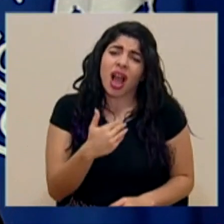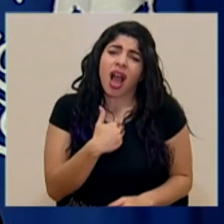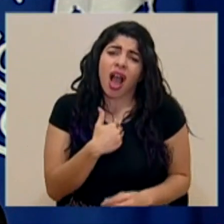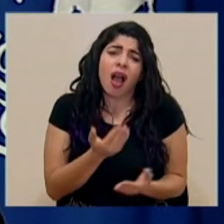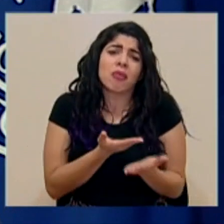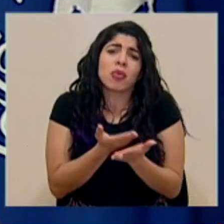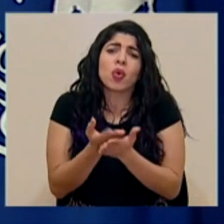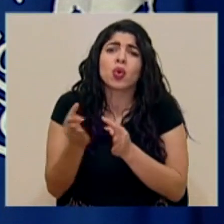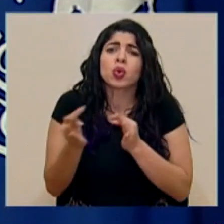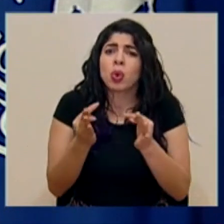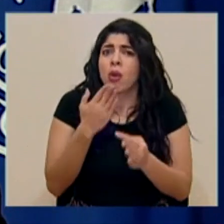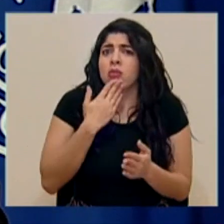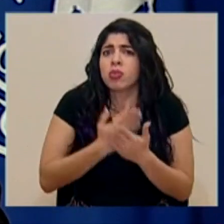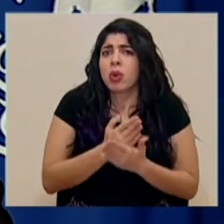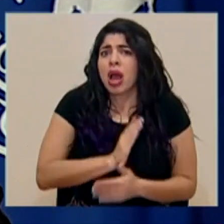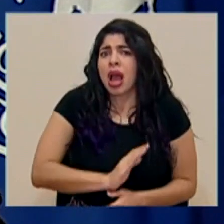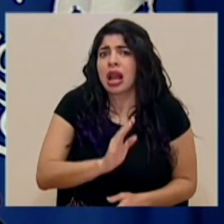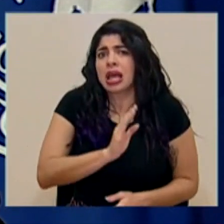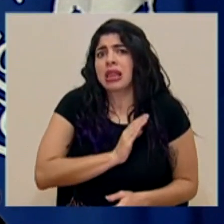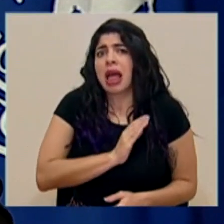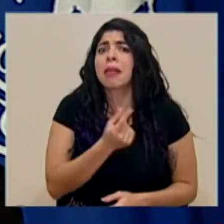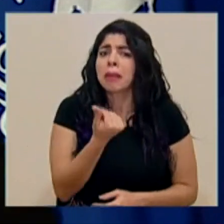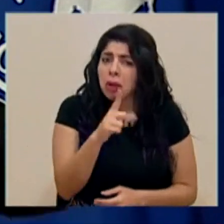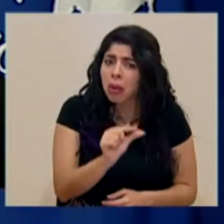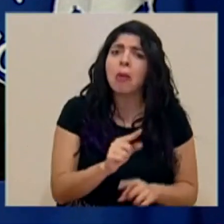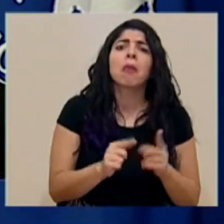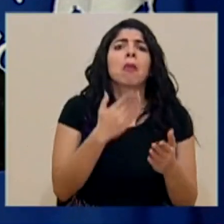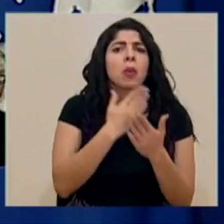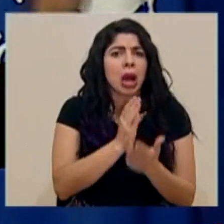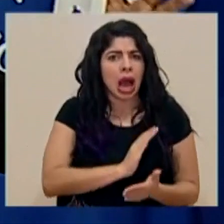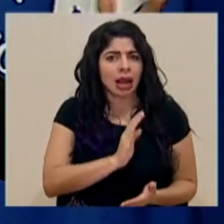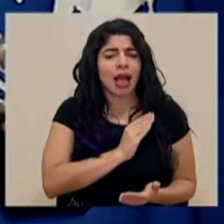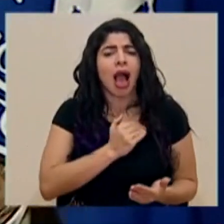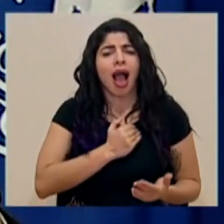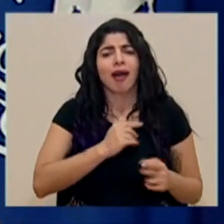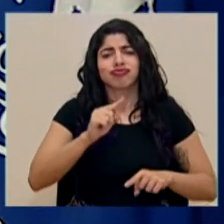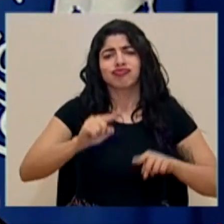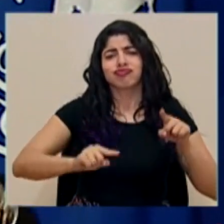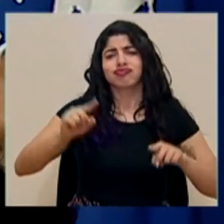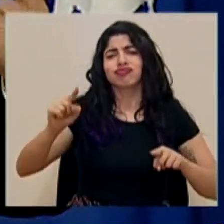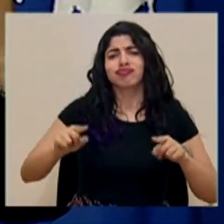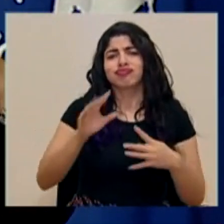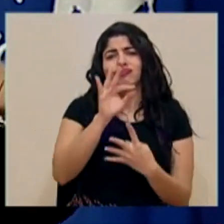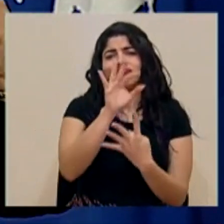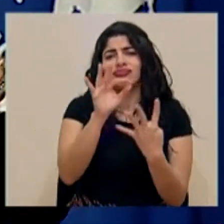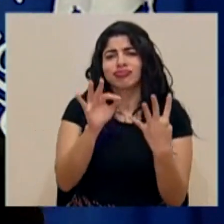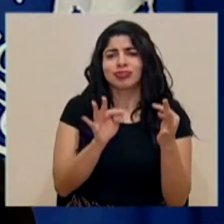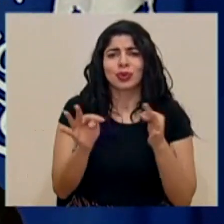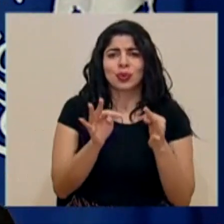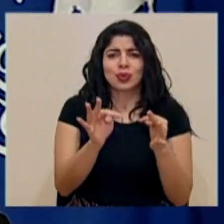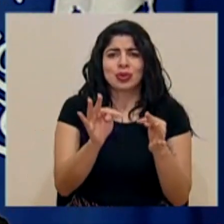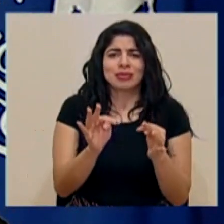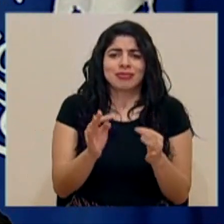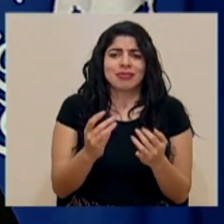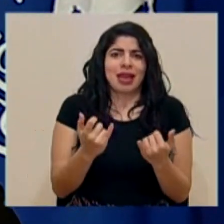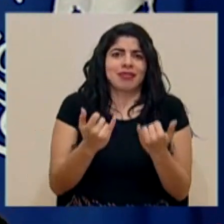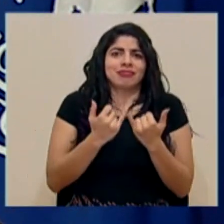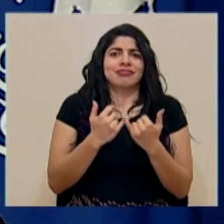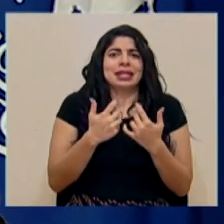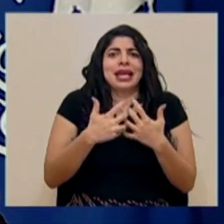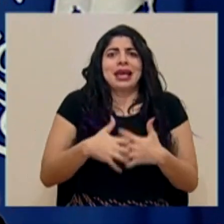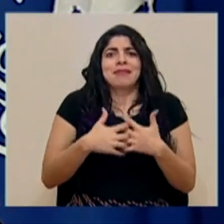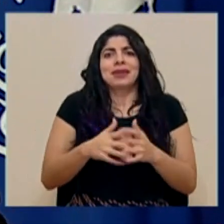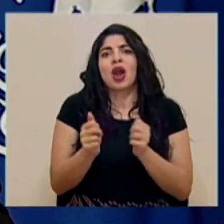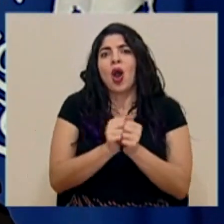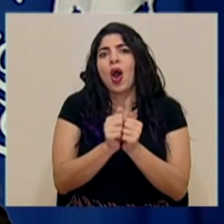oferta turística de muy buena calidad, incluso a precios bajos, en esa gama de oferta turística que es parte de lo que nos ha hecho una